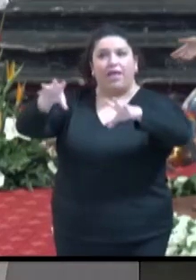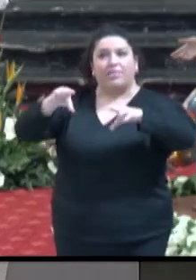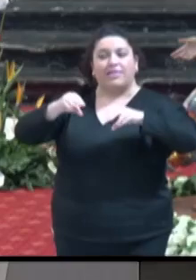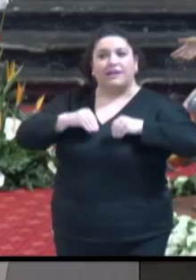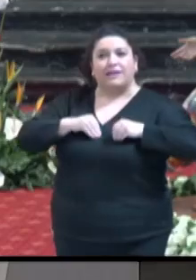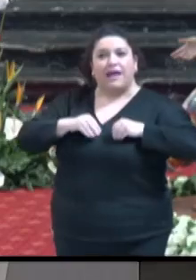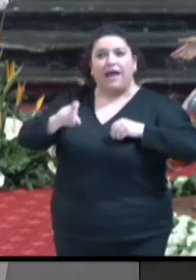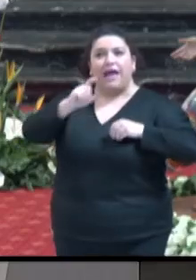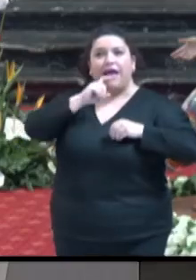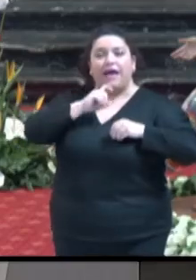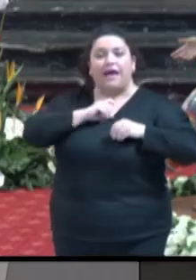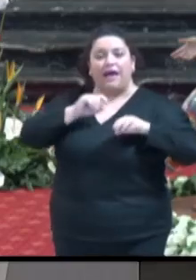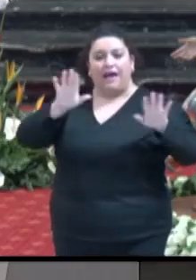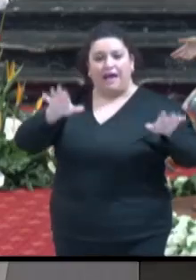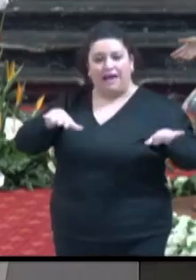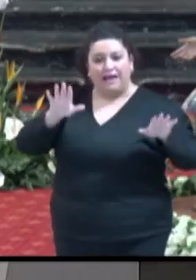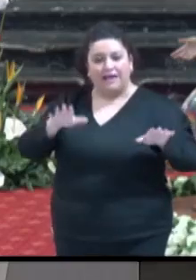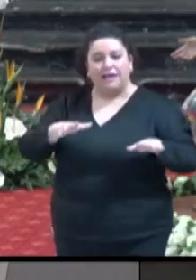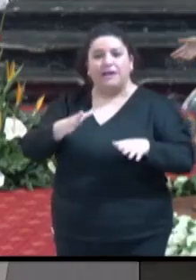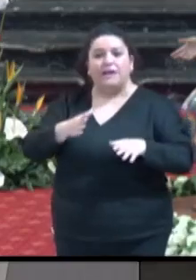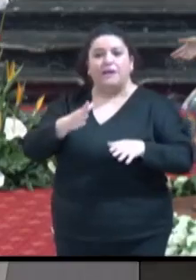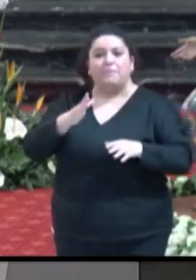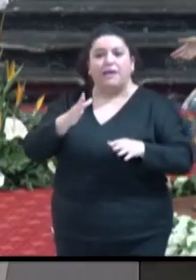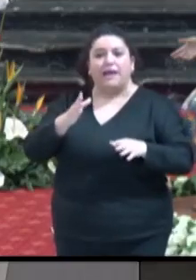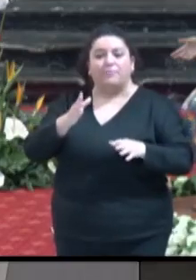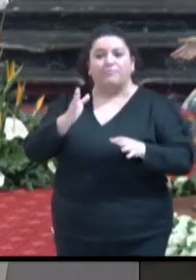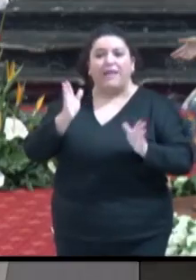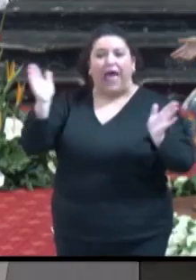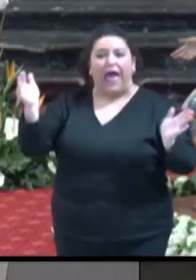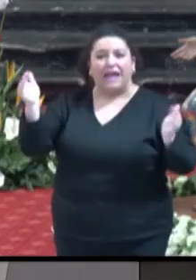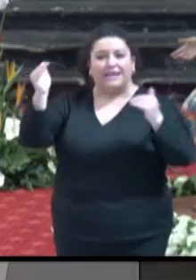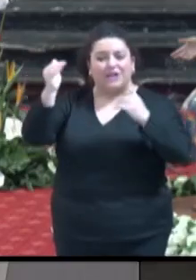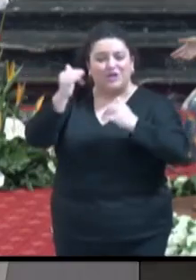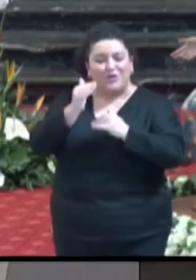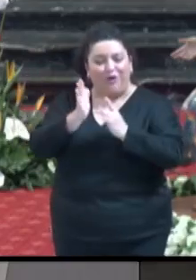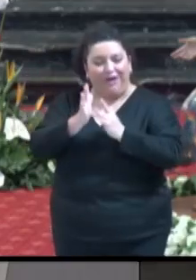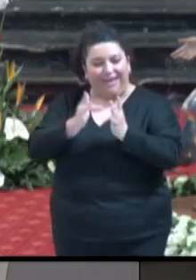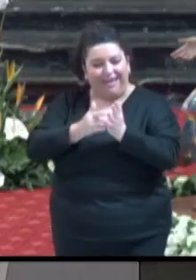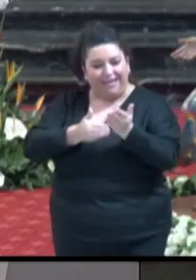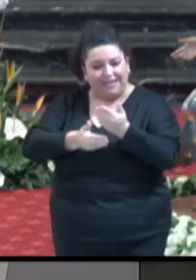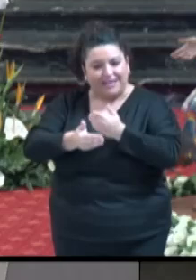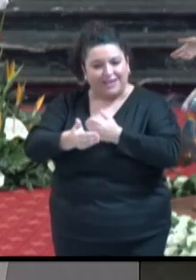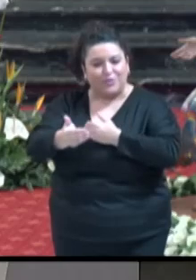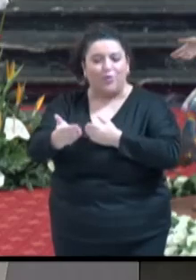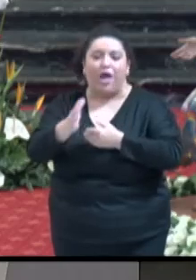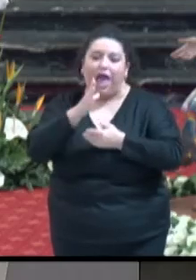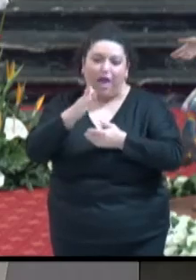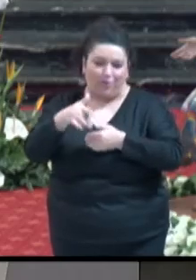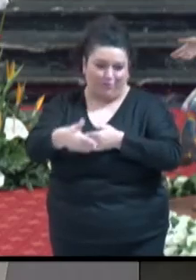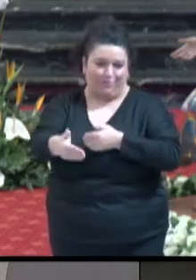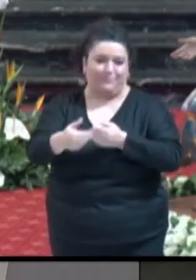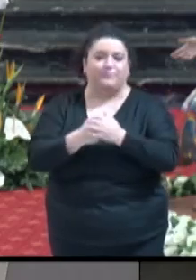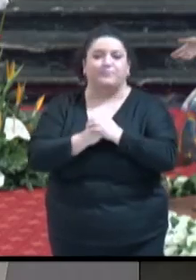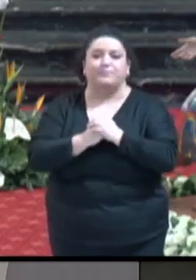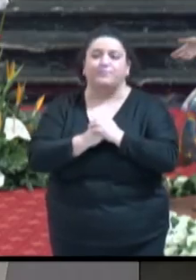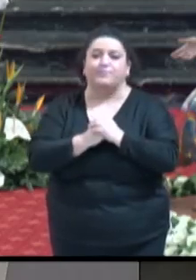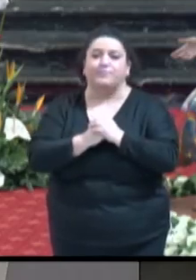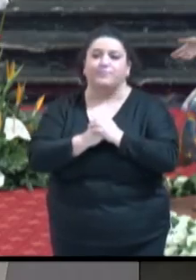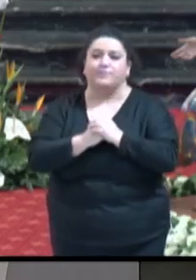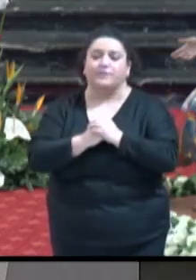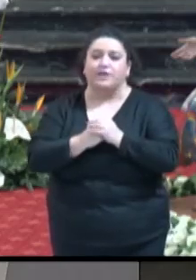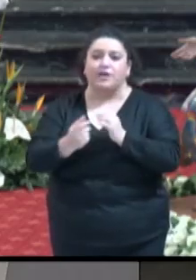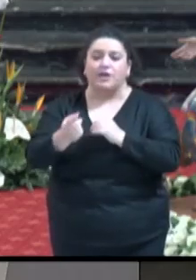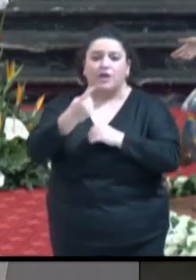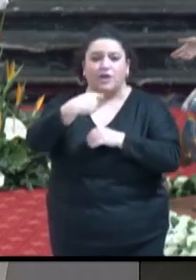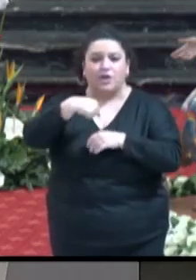Ángel para prestar atención a este niño durante estos días vamos a